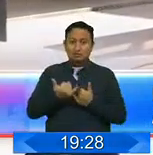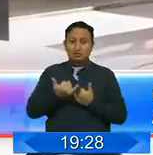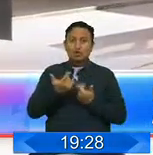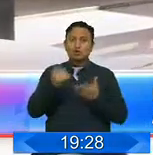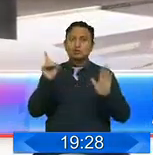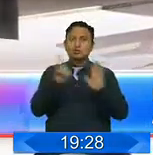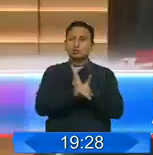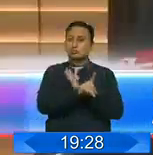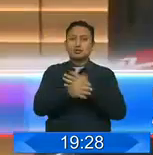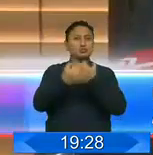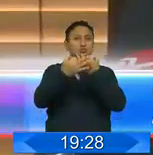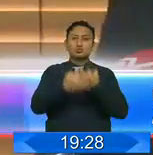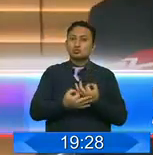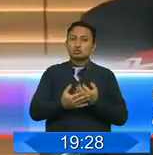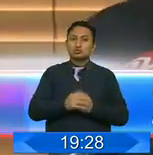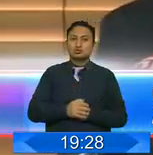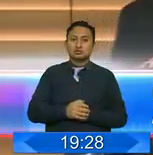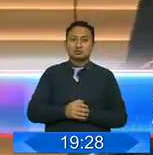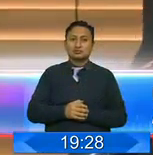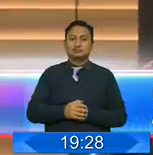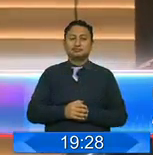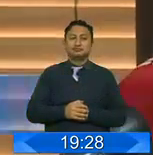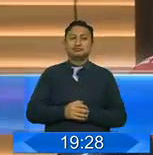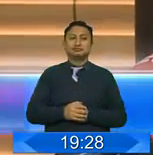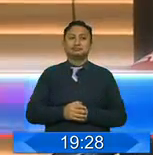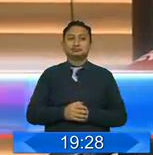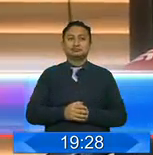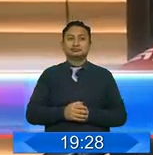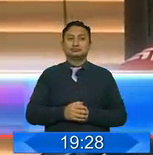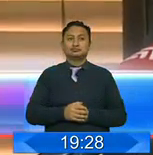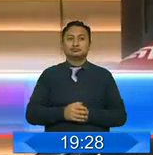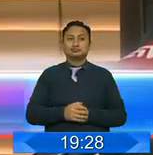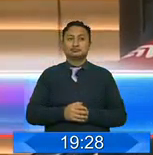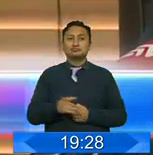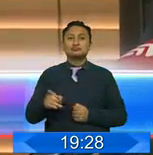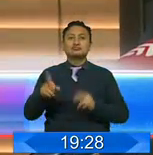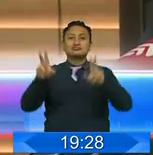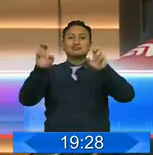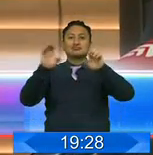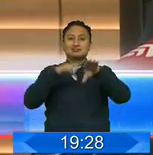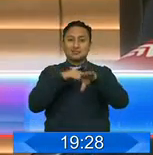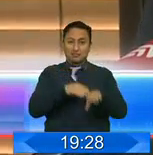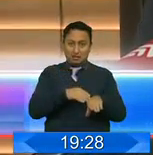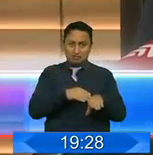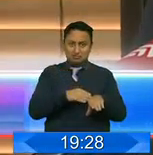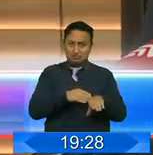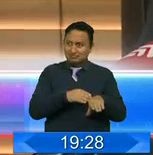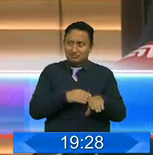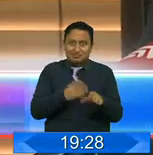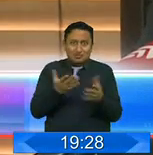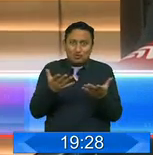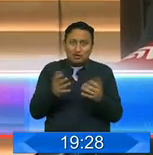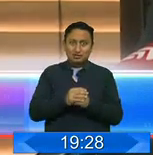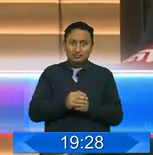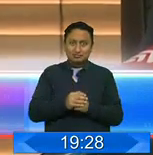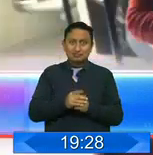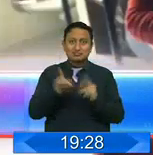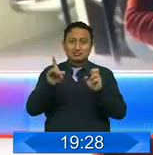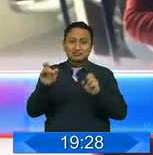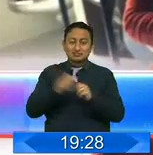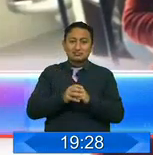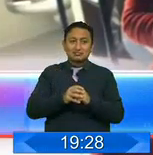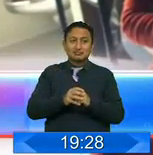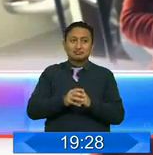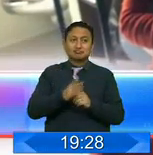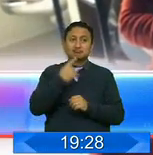manera injusta. Se usan argumentos realmente que carecen de fondo para vincular a Javier.